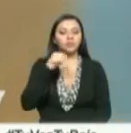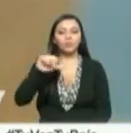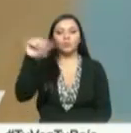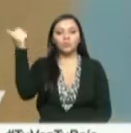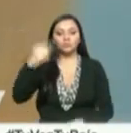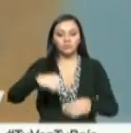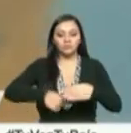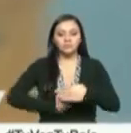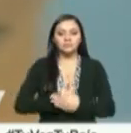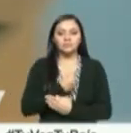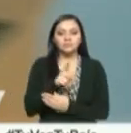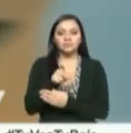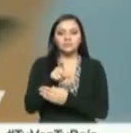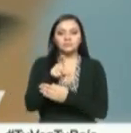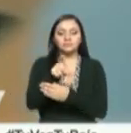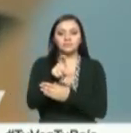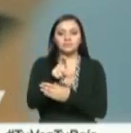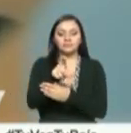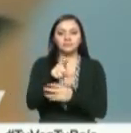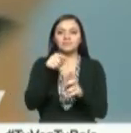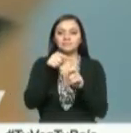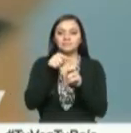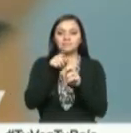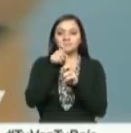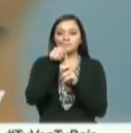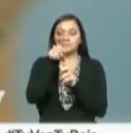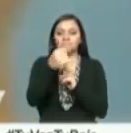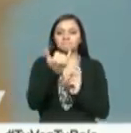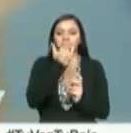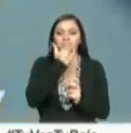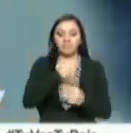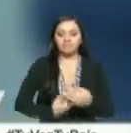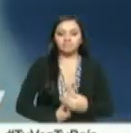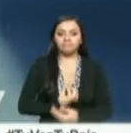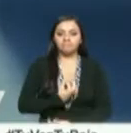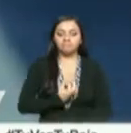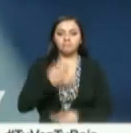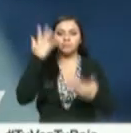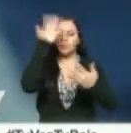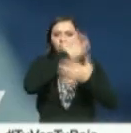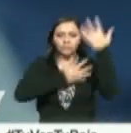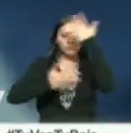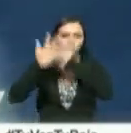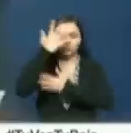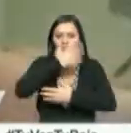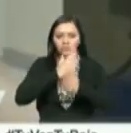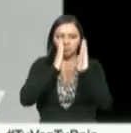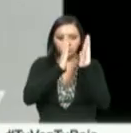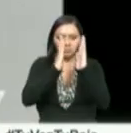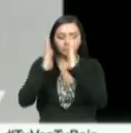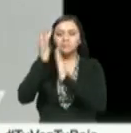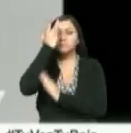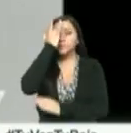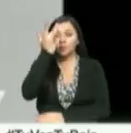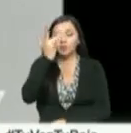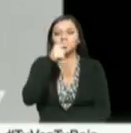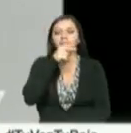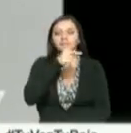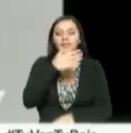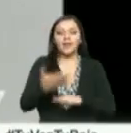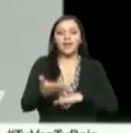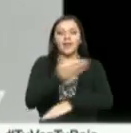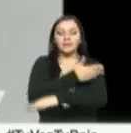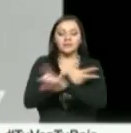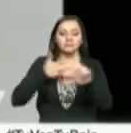habría cometido errores en 26 fecundaciones in vitro. La confusión de espermatozoides se habría producido durante la